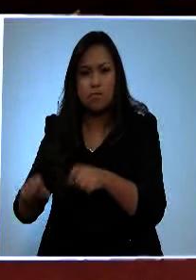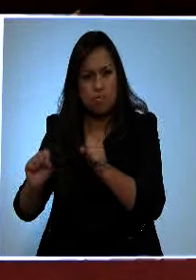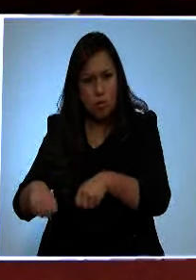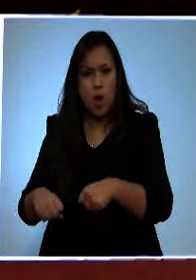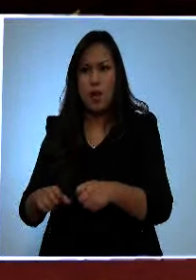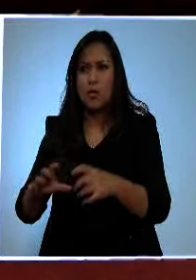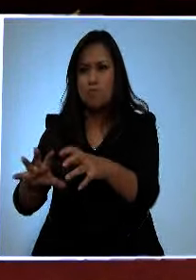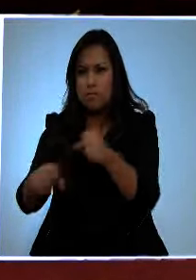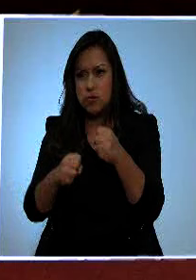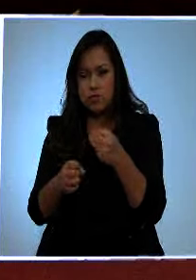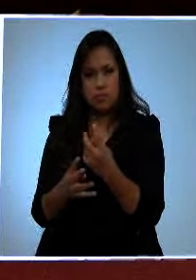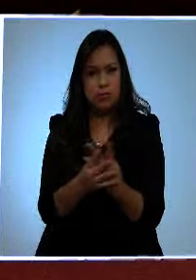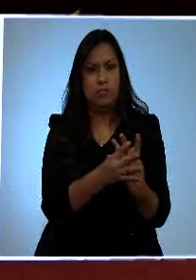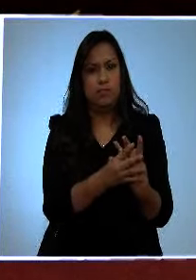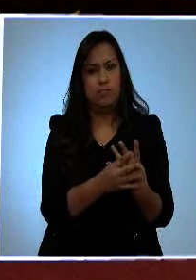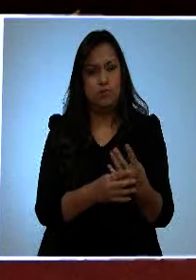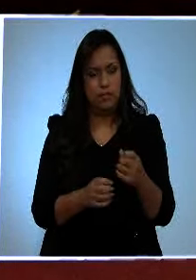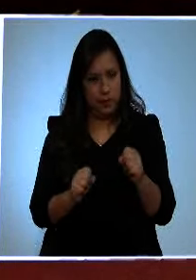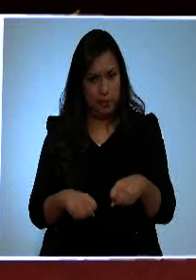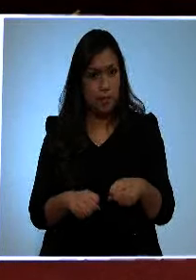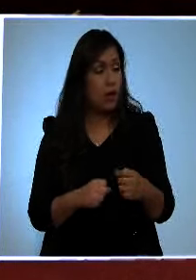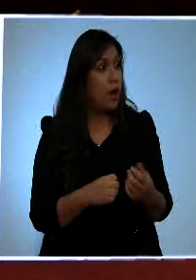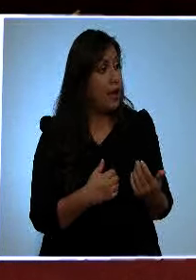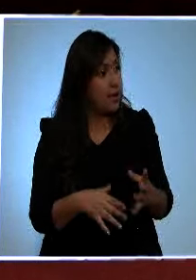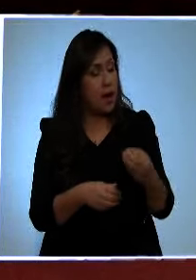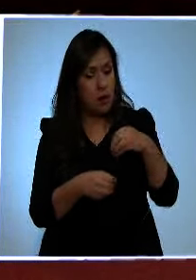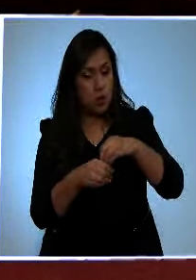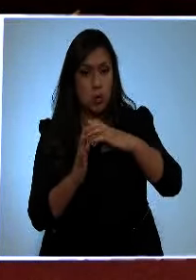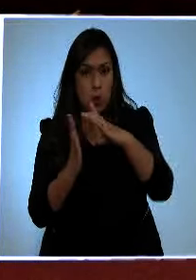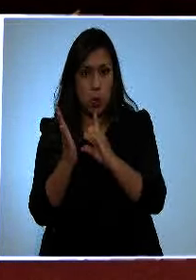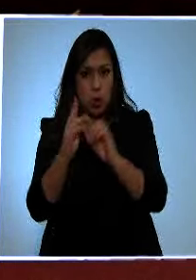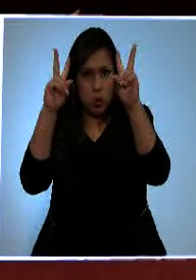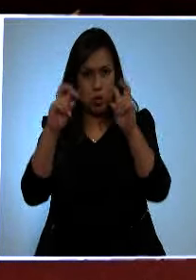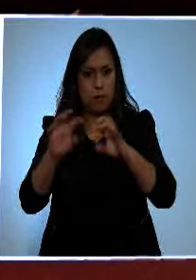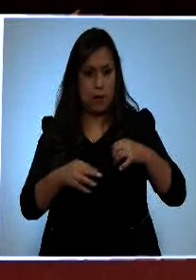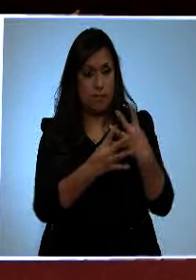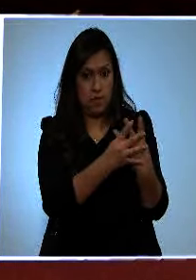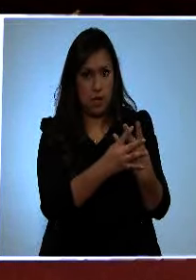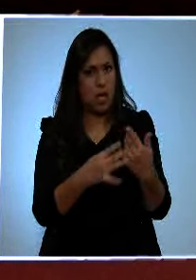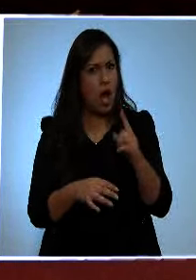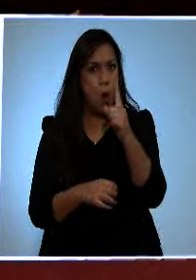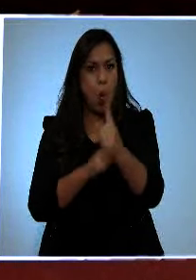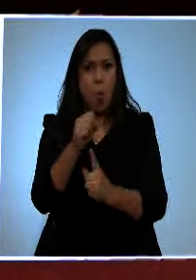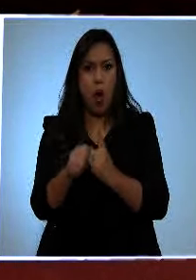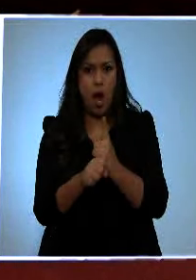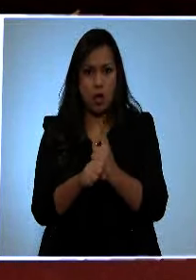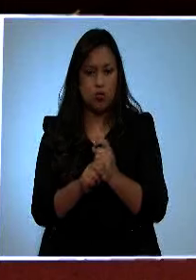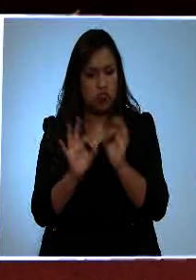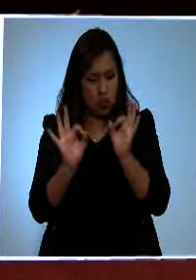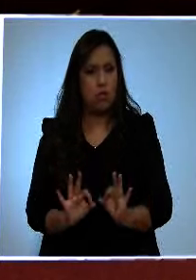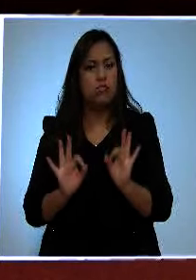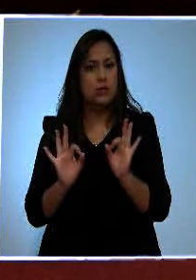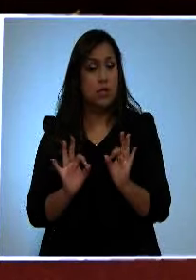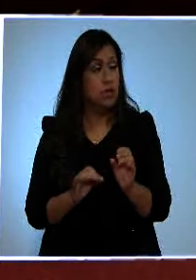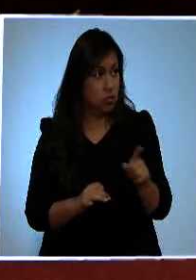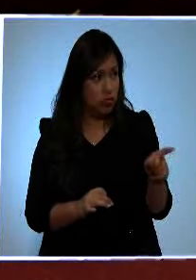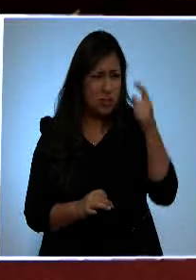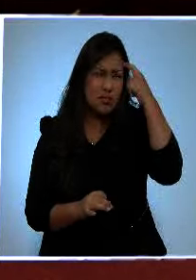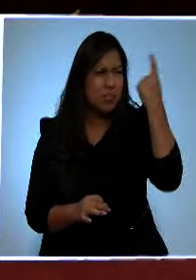incluido ya en el código orgánico integral penal eh han ha pasado Ya un año de su plena vigencia ustedes consideran que ha